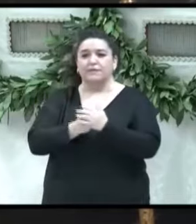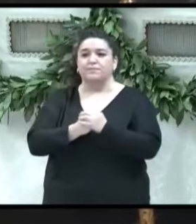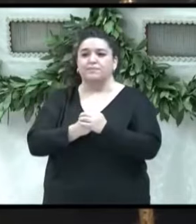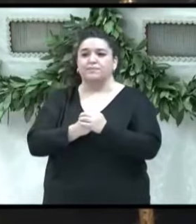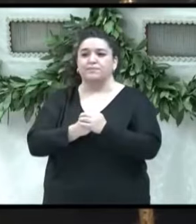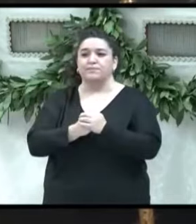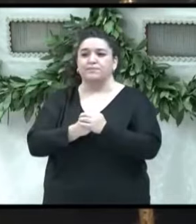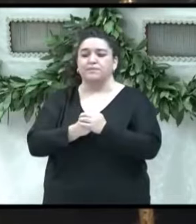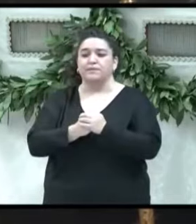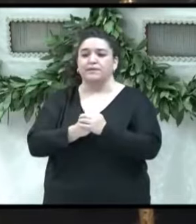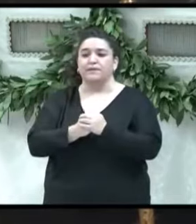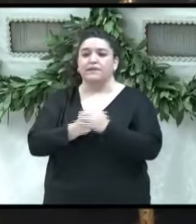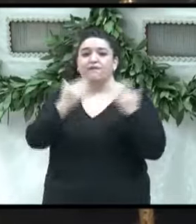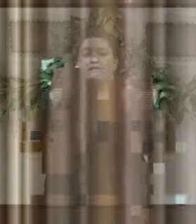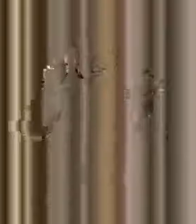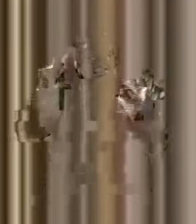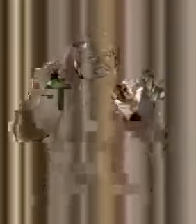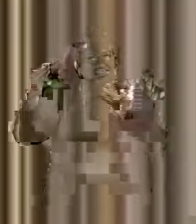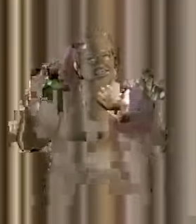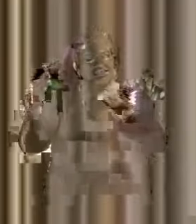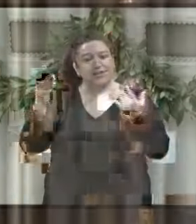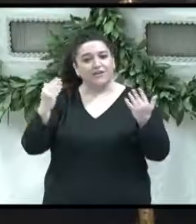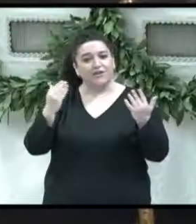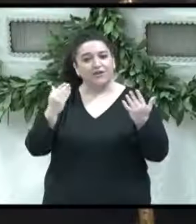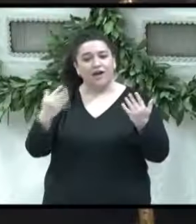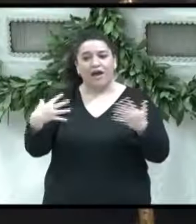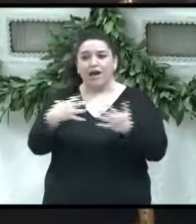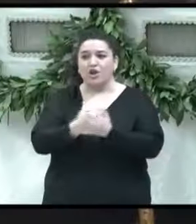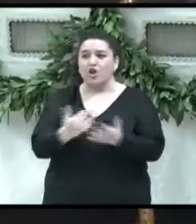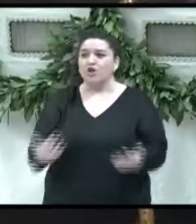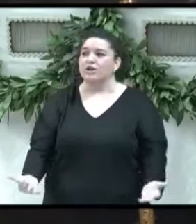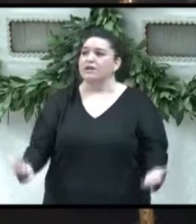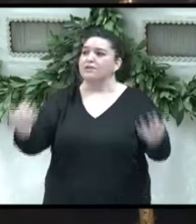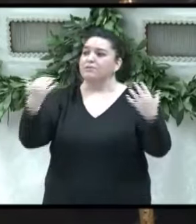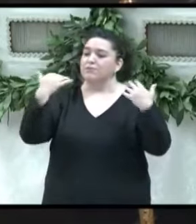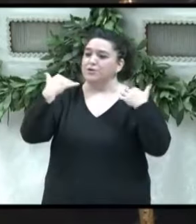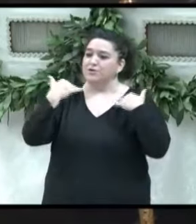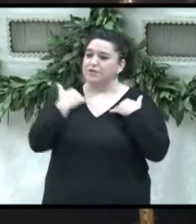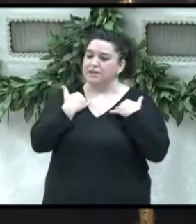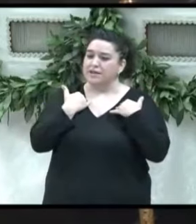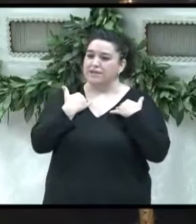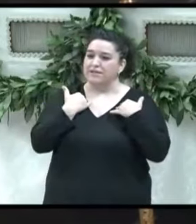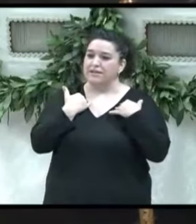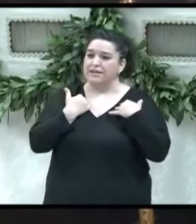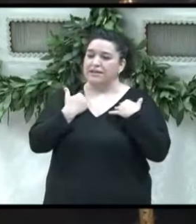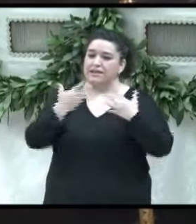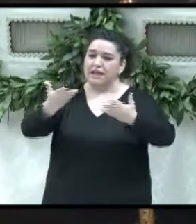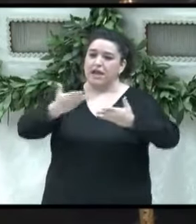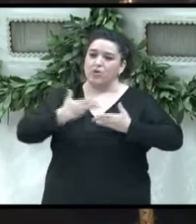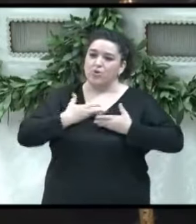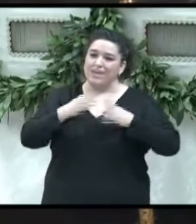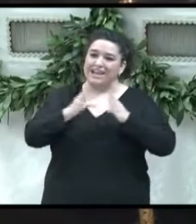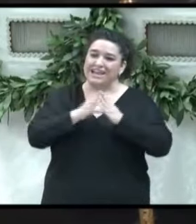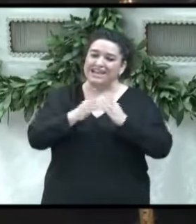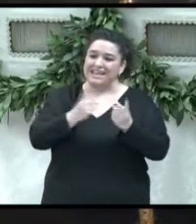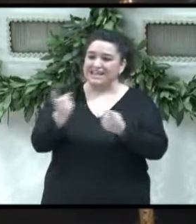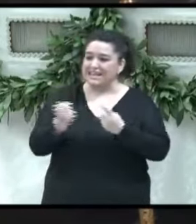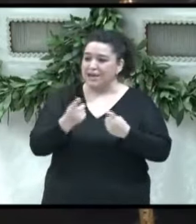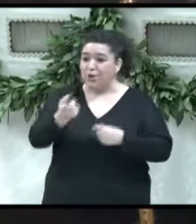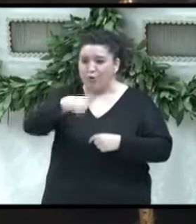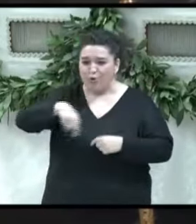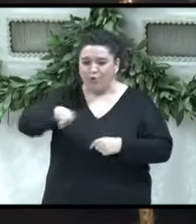castidad felicito a los responsables de la ayuda a la iglesia necesitada